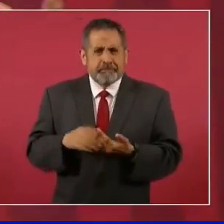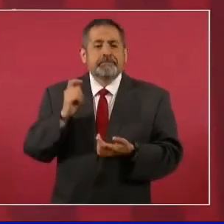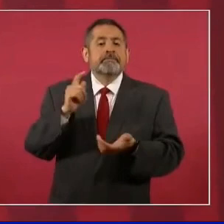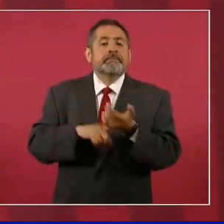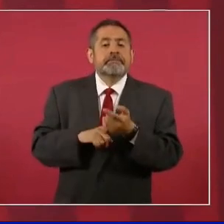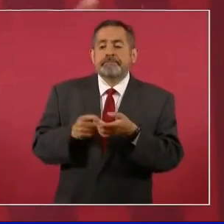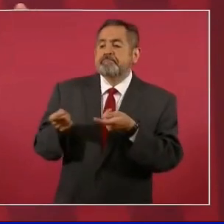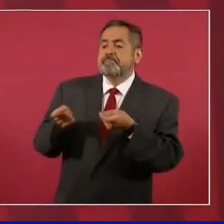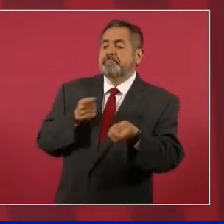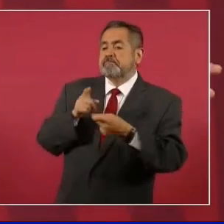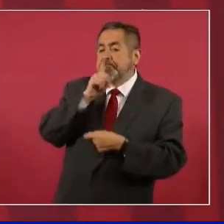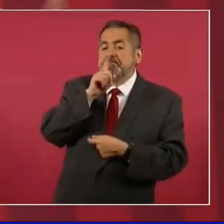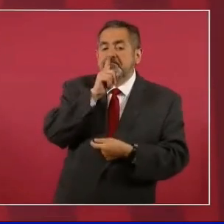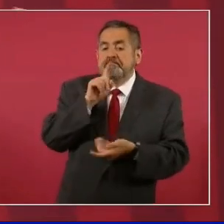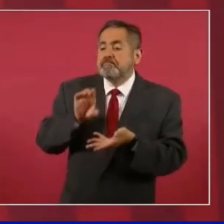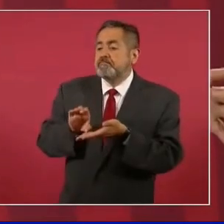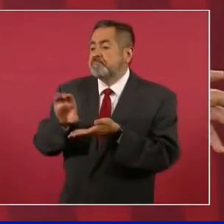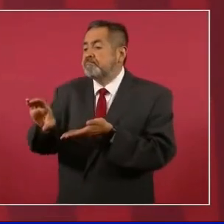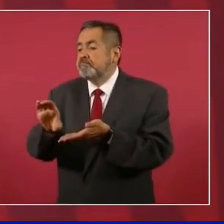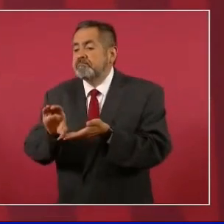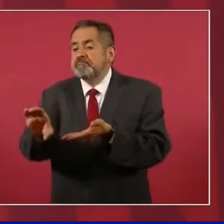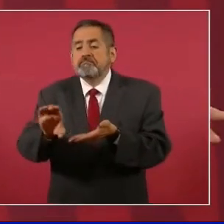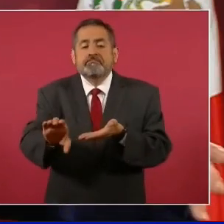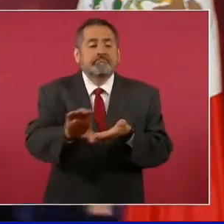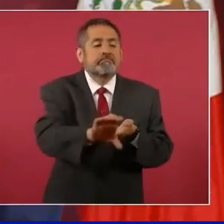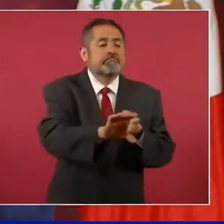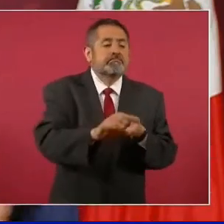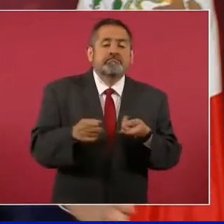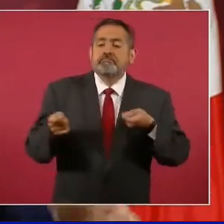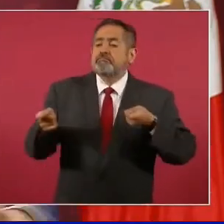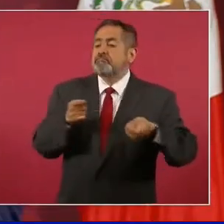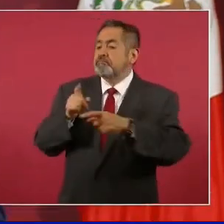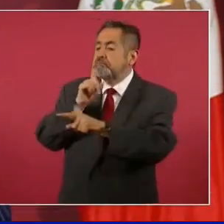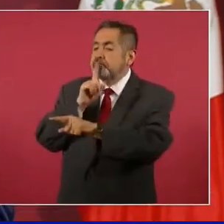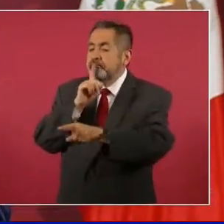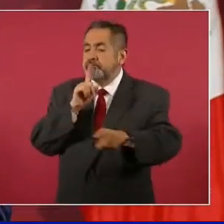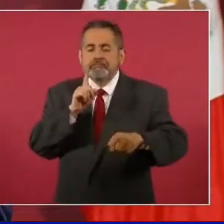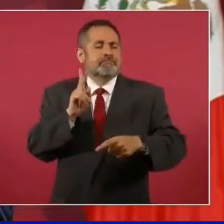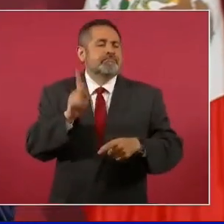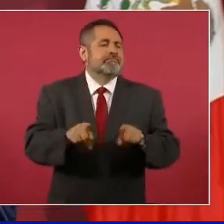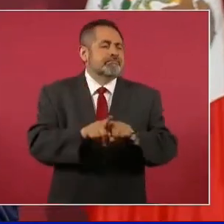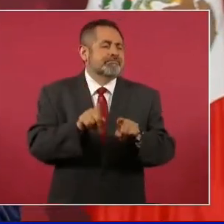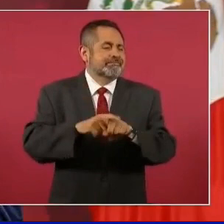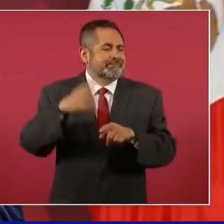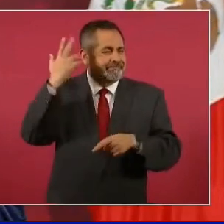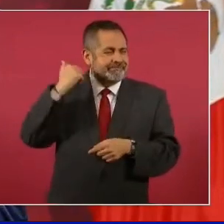controlados, era maiciarlos, como decía Porfirio Díaz,